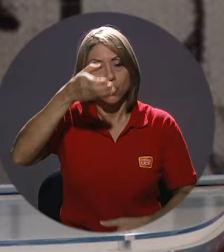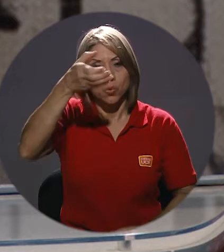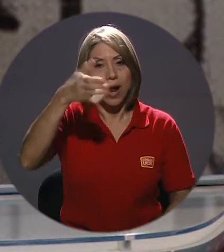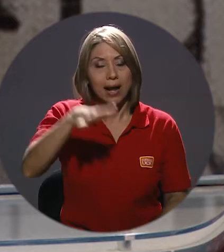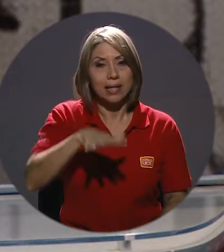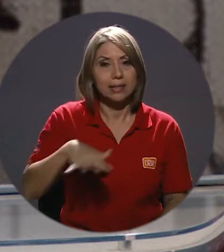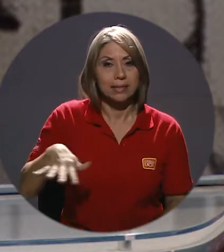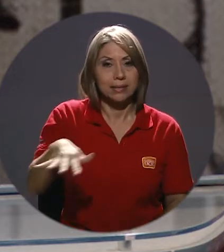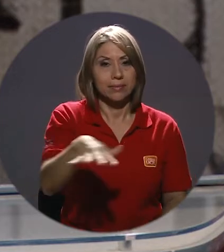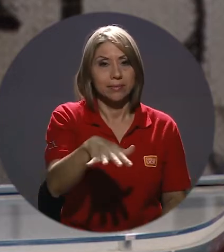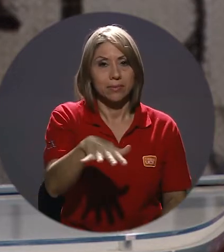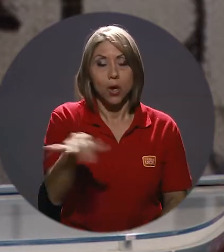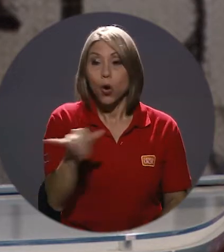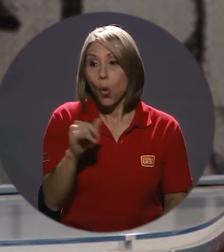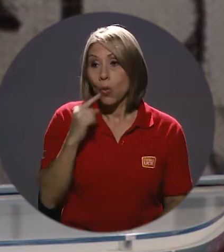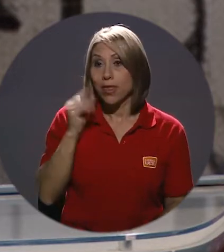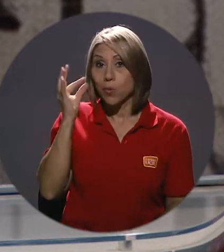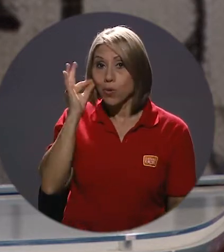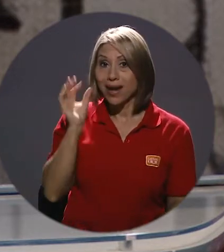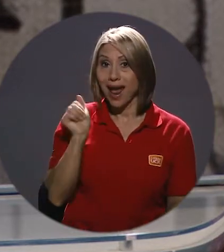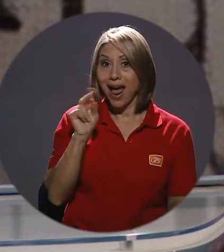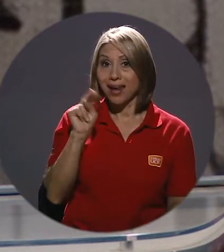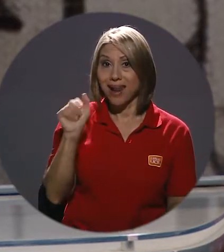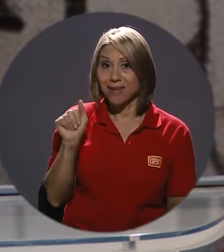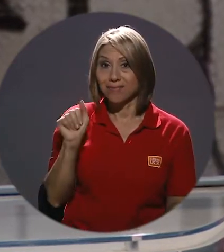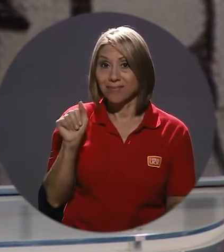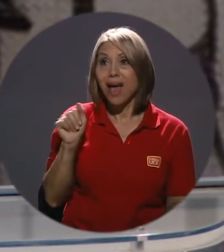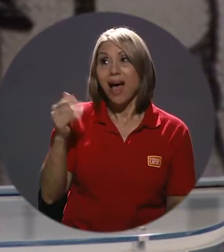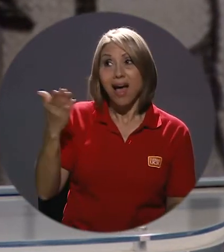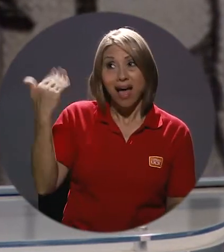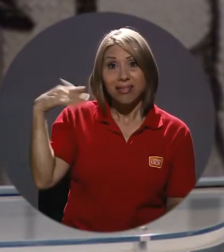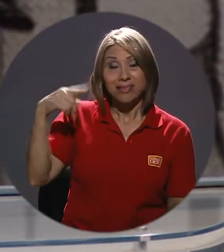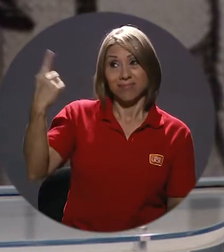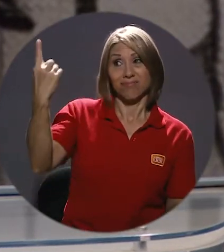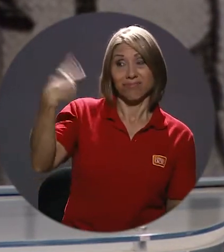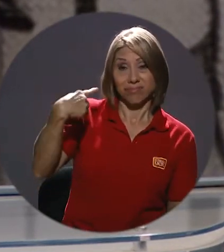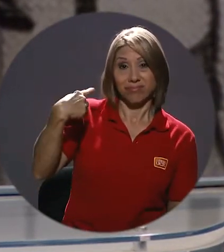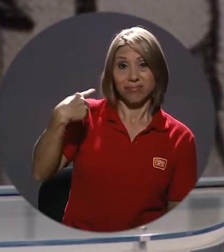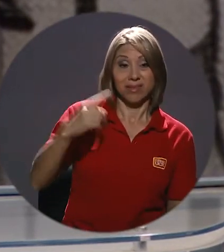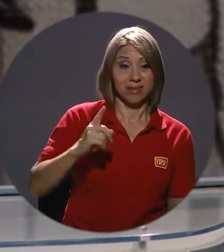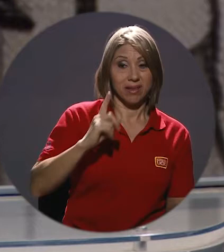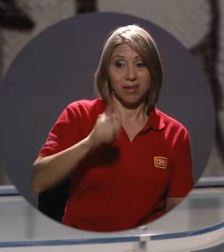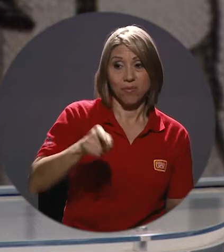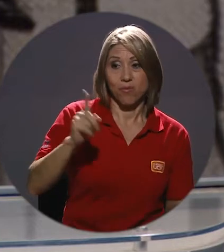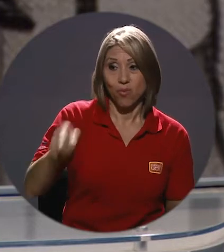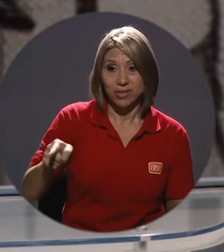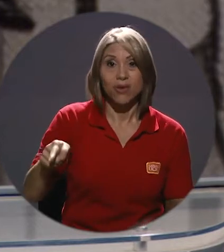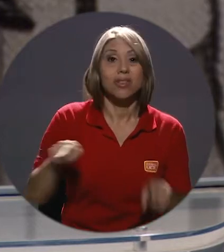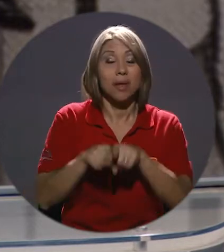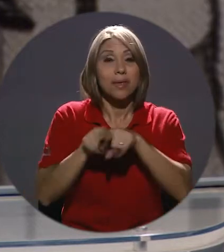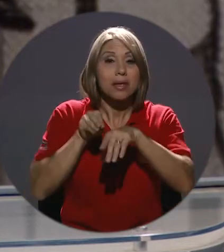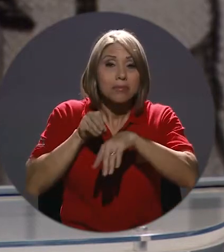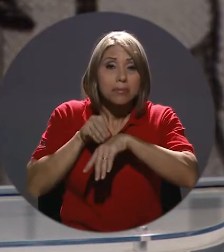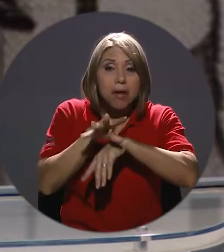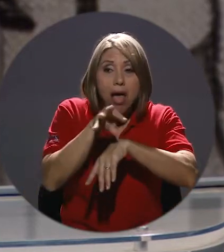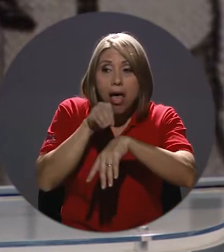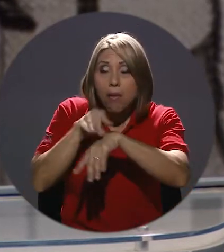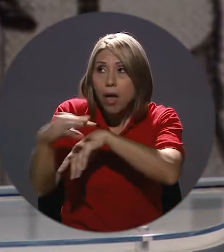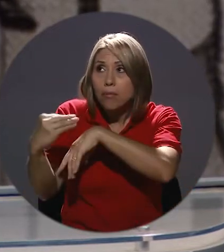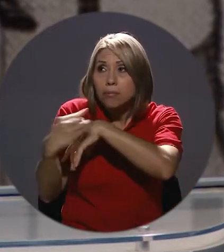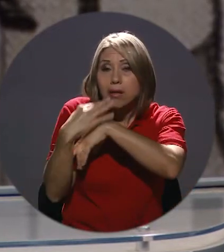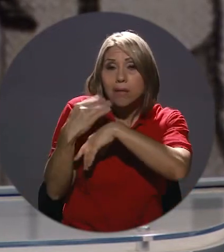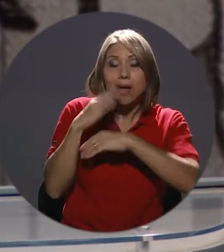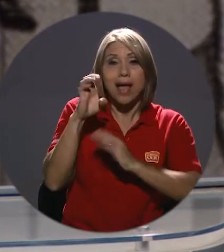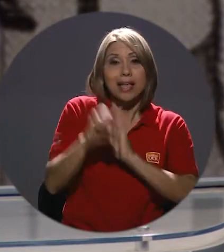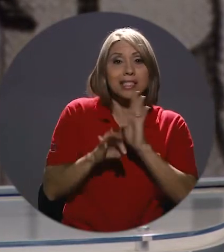como muy bien lo dijo Ana, se nos ha impuesto y se nos han establecido y transmitido estereotipos en términos de que